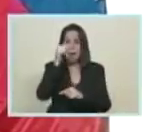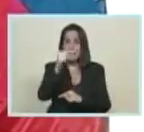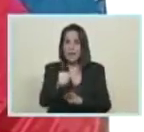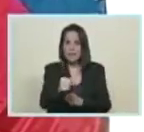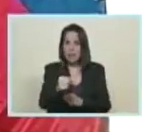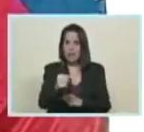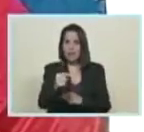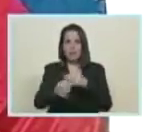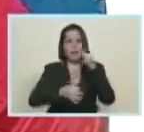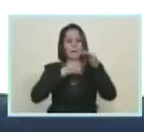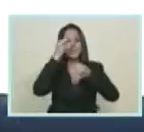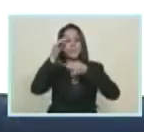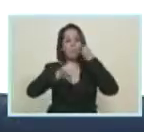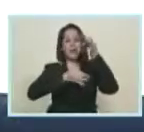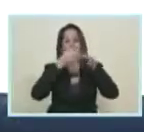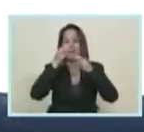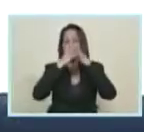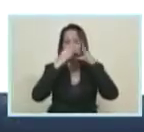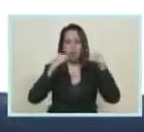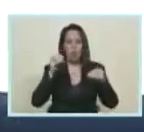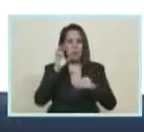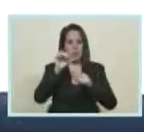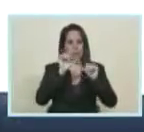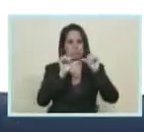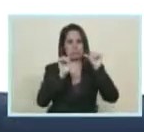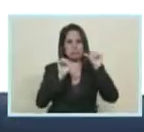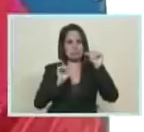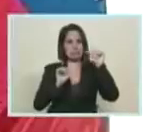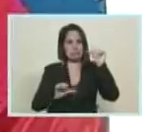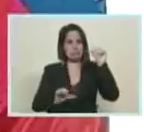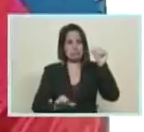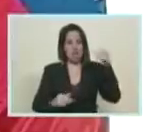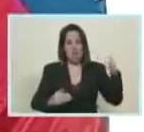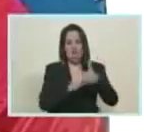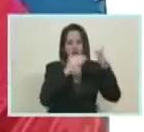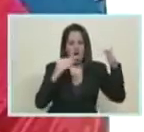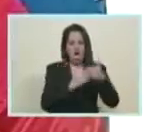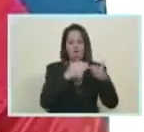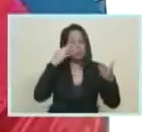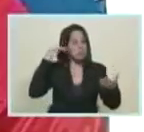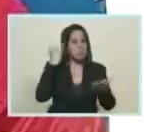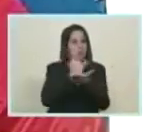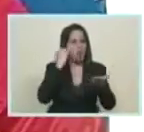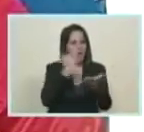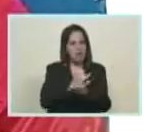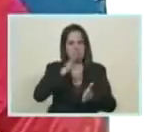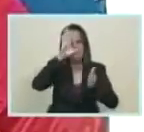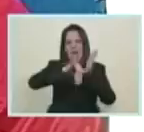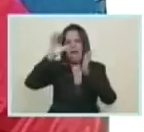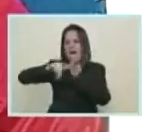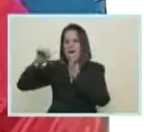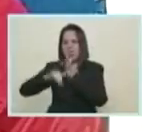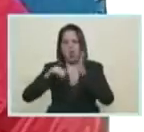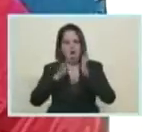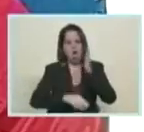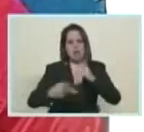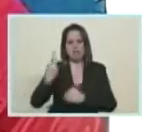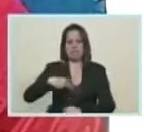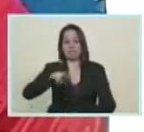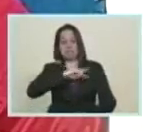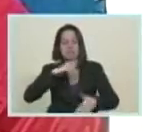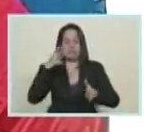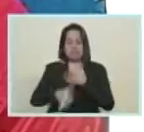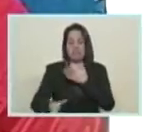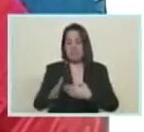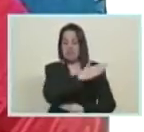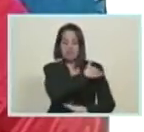le explique al país todas las pruebas que tenemos contra esta pila de ladrones, mafiosos y bandidos que creyeron que PDVSA